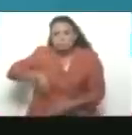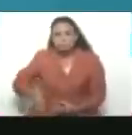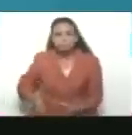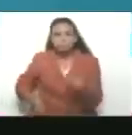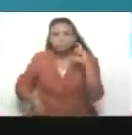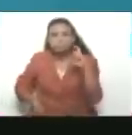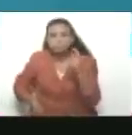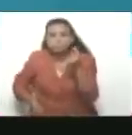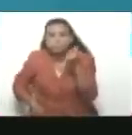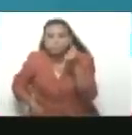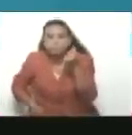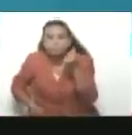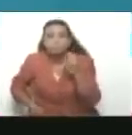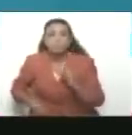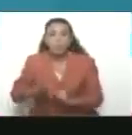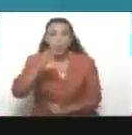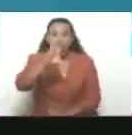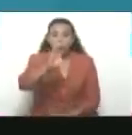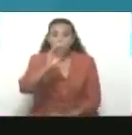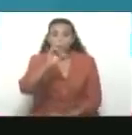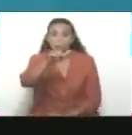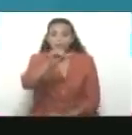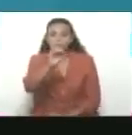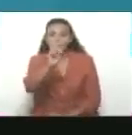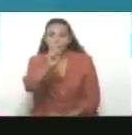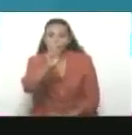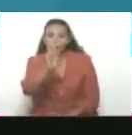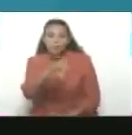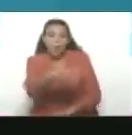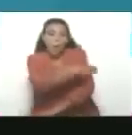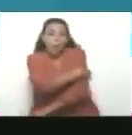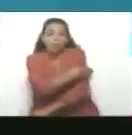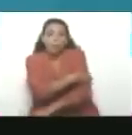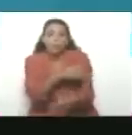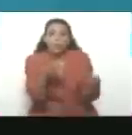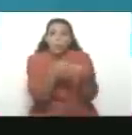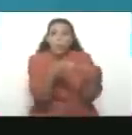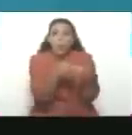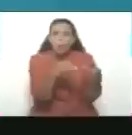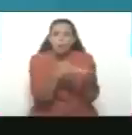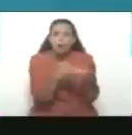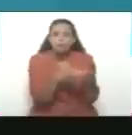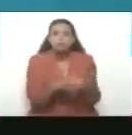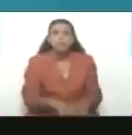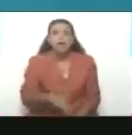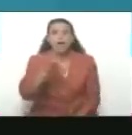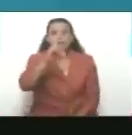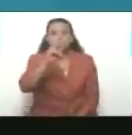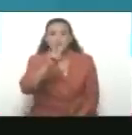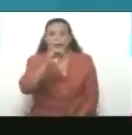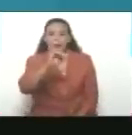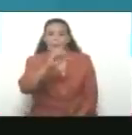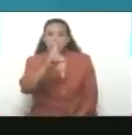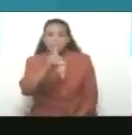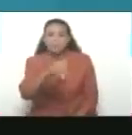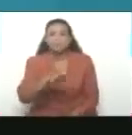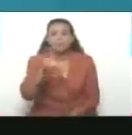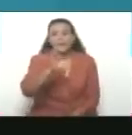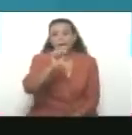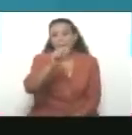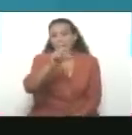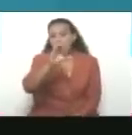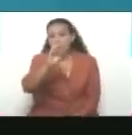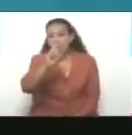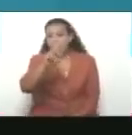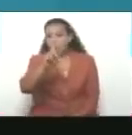negocio del colotis smo lo tiene la ultraderecha venezolana David banski Carlos